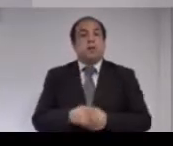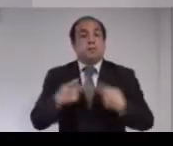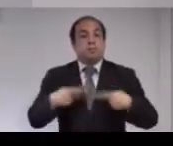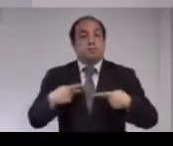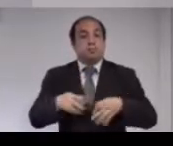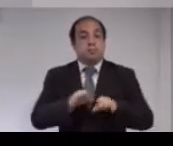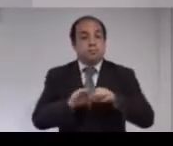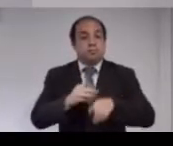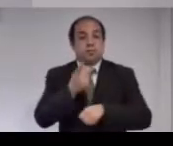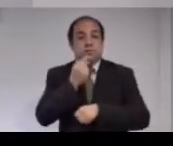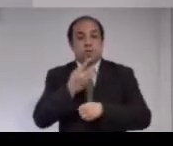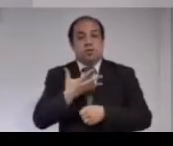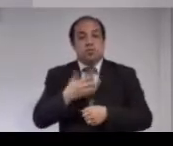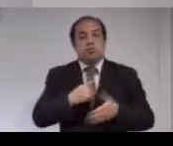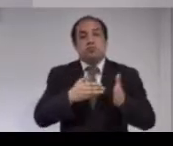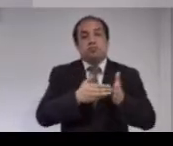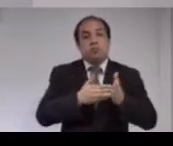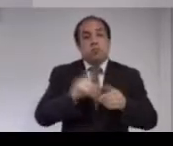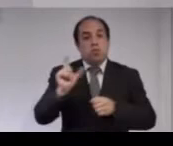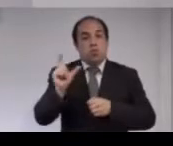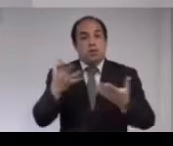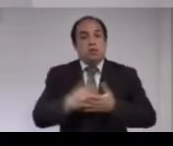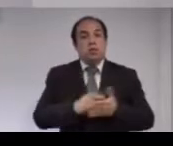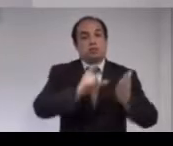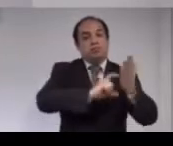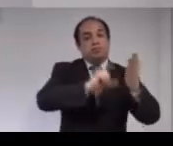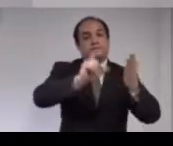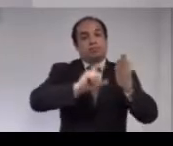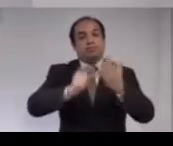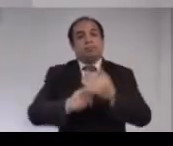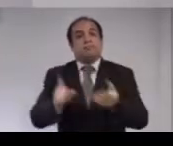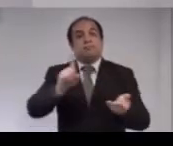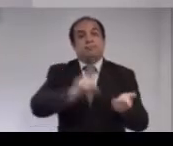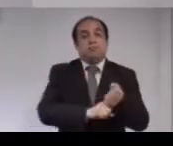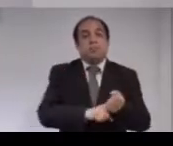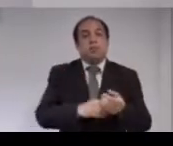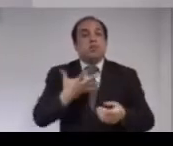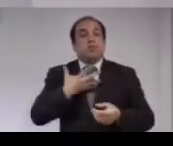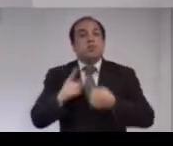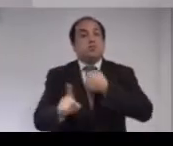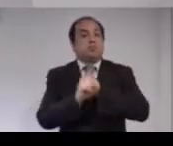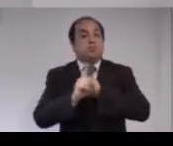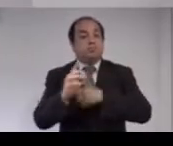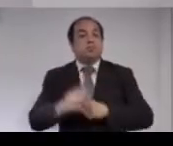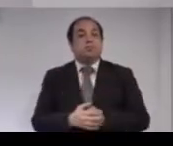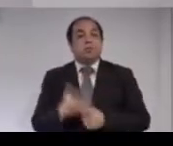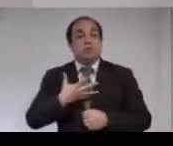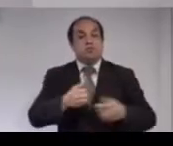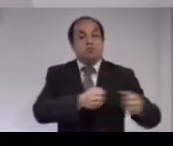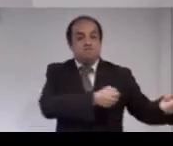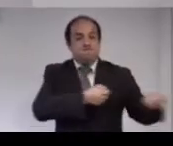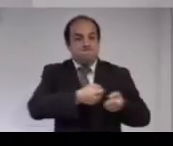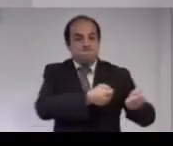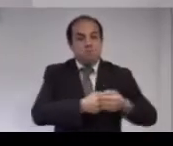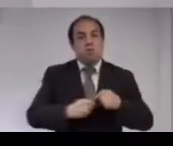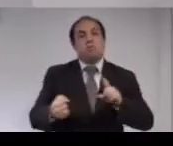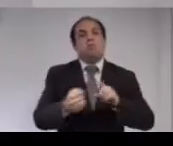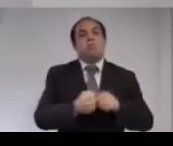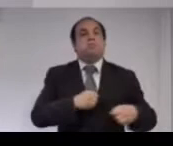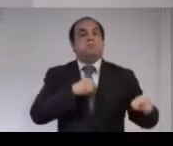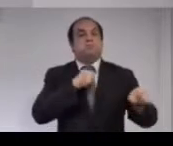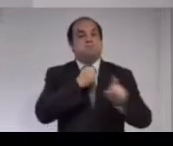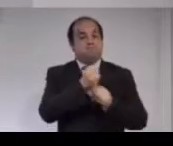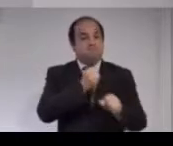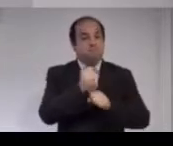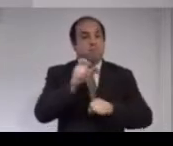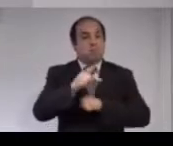policial intentó contenerlas cuando éstas realizaban pintas al interior, lo que provocó una riña en la que hubo jaloneos, golpes y empujones.